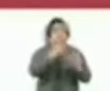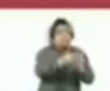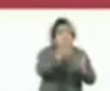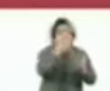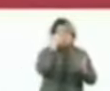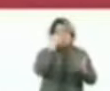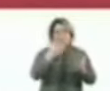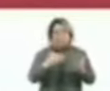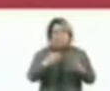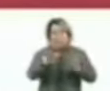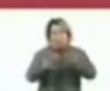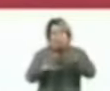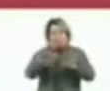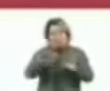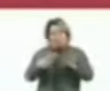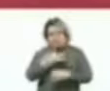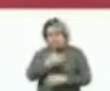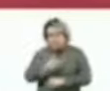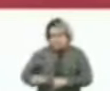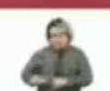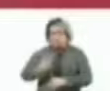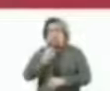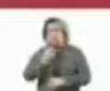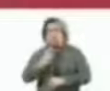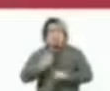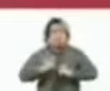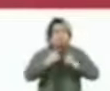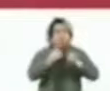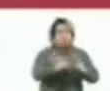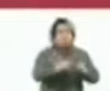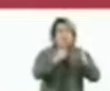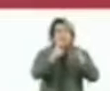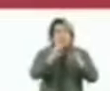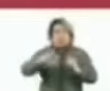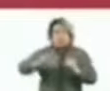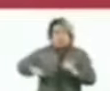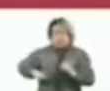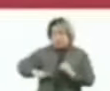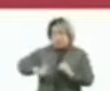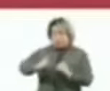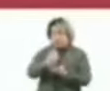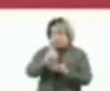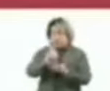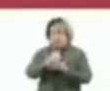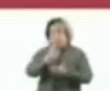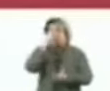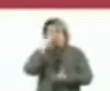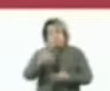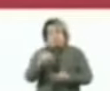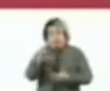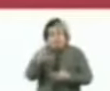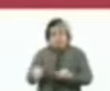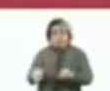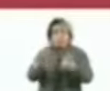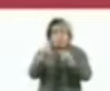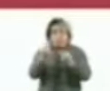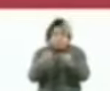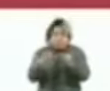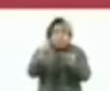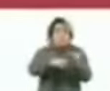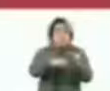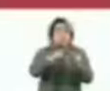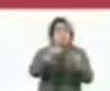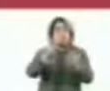el presidente López Obrador y las tarjetas que otorga el gobierno de la Ciudad de México. Hay que decirlo, que los